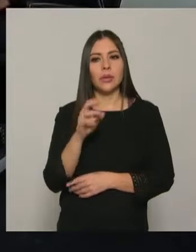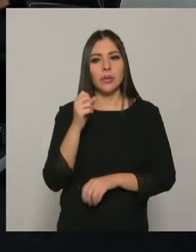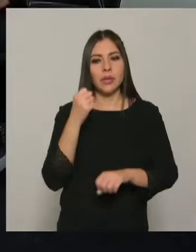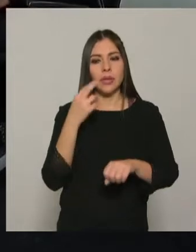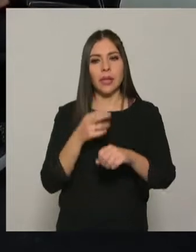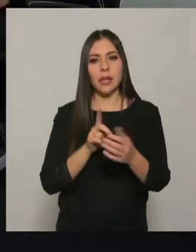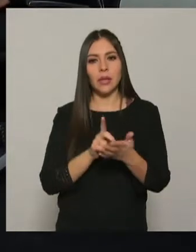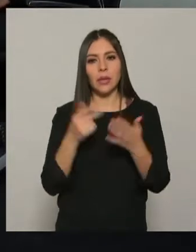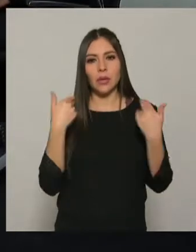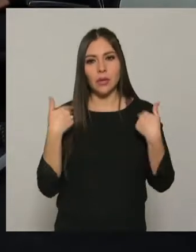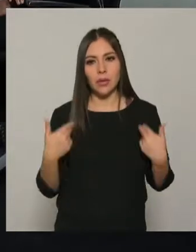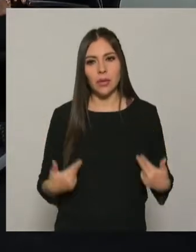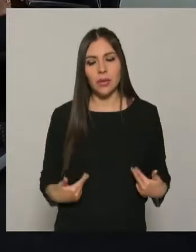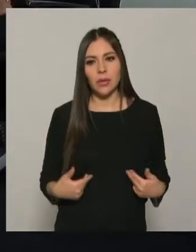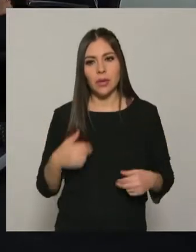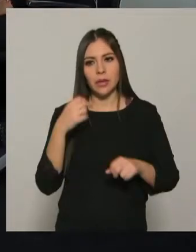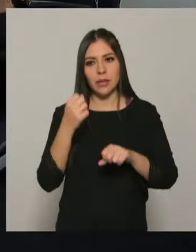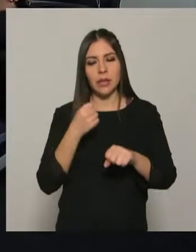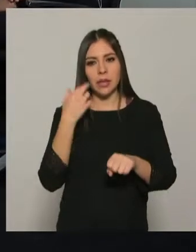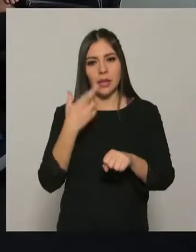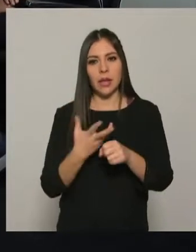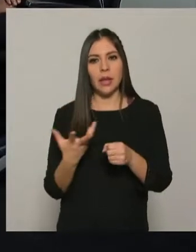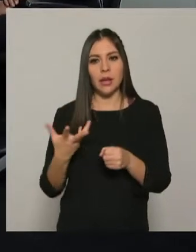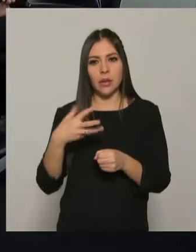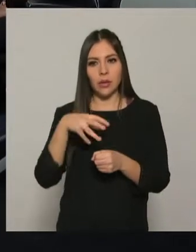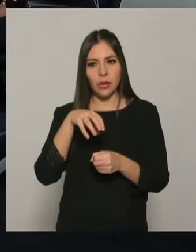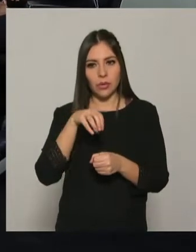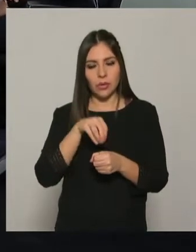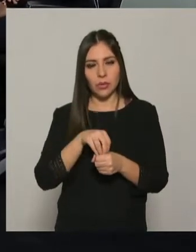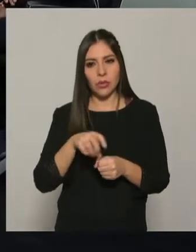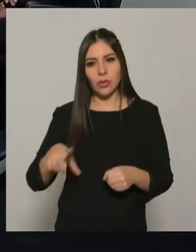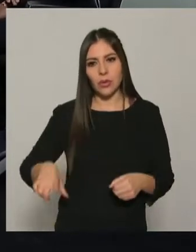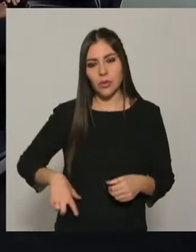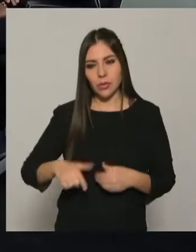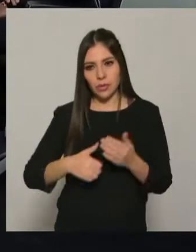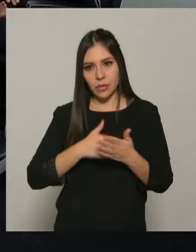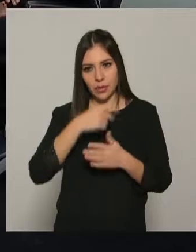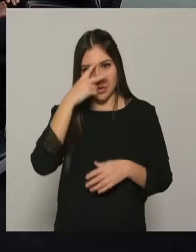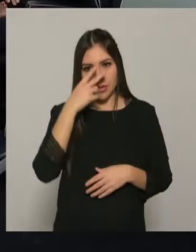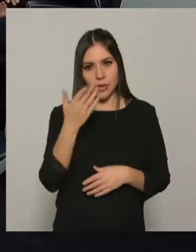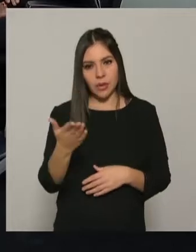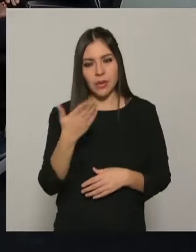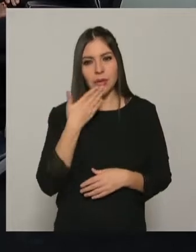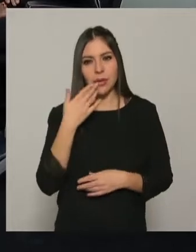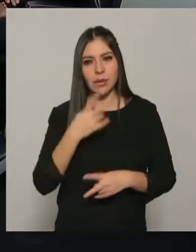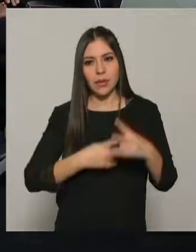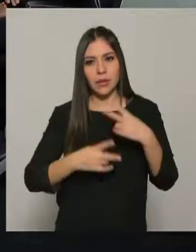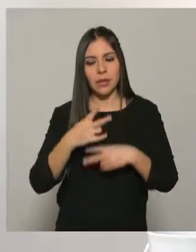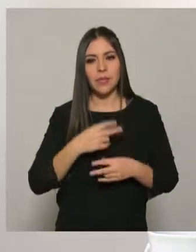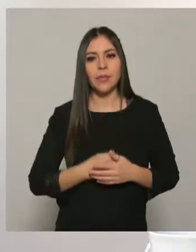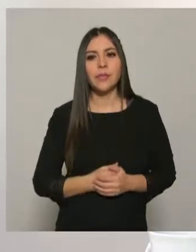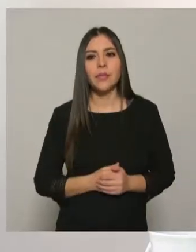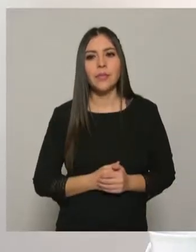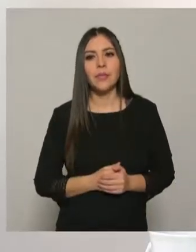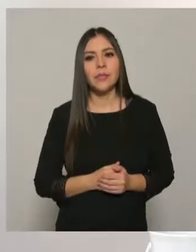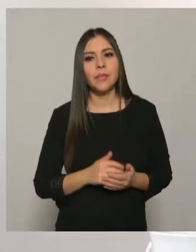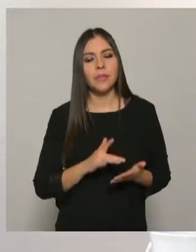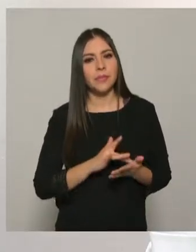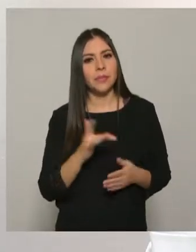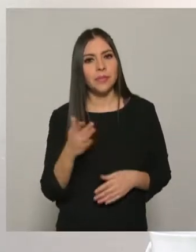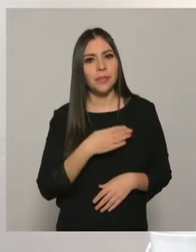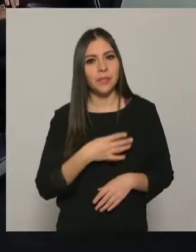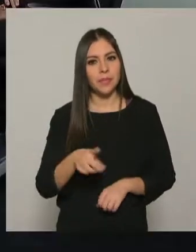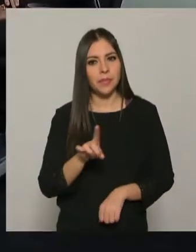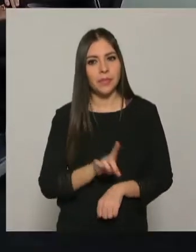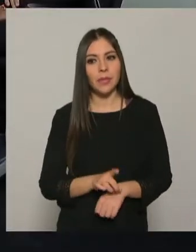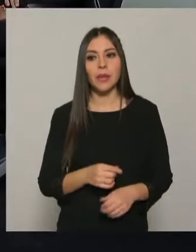Derechos Humanos de la Secretaría de Inclusión y Bienestar Social del Gobierno de la Ciudad de México. Bienvenido. Gracias, buenos días. También nos